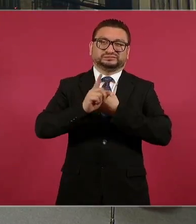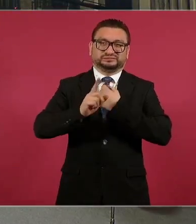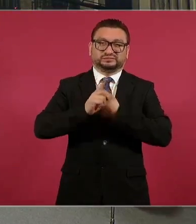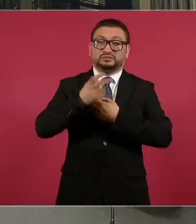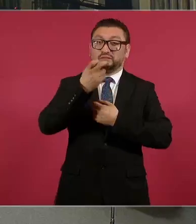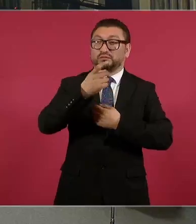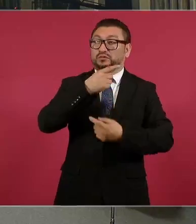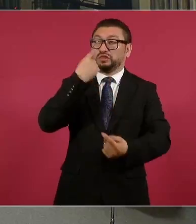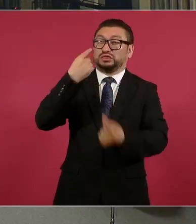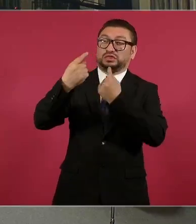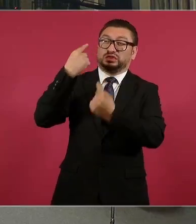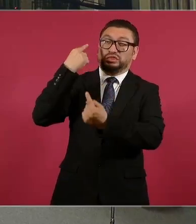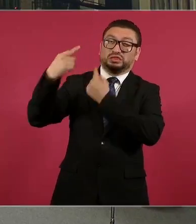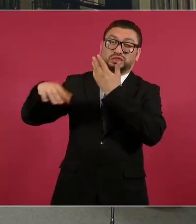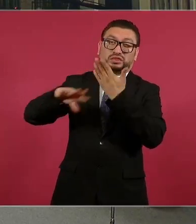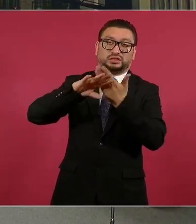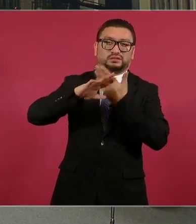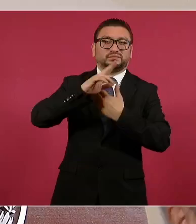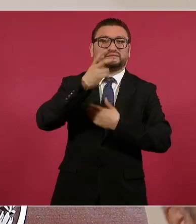ataques